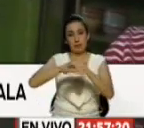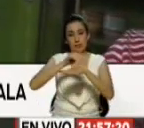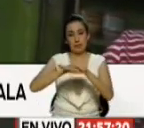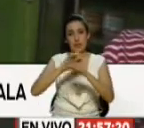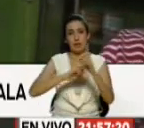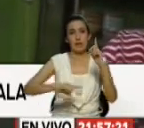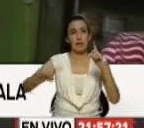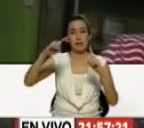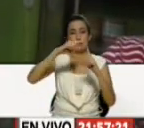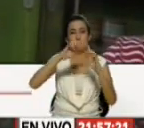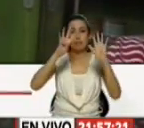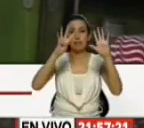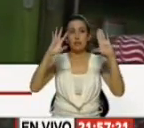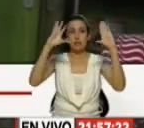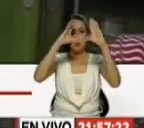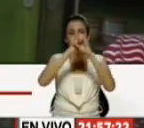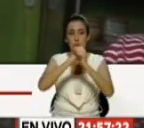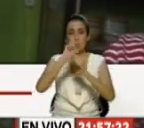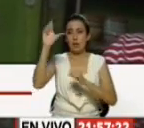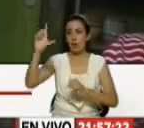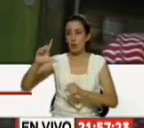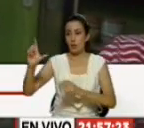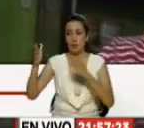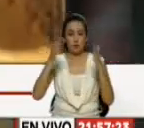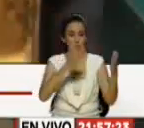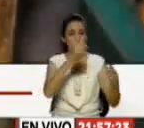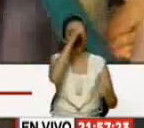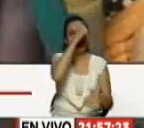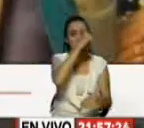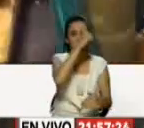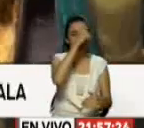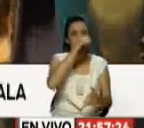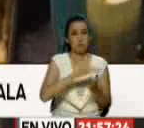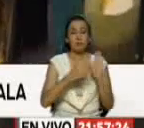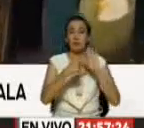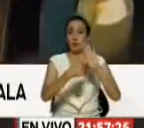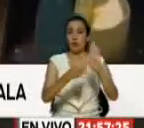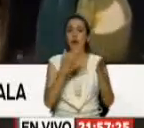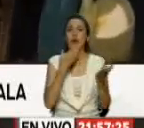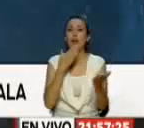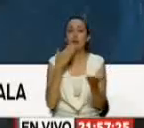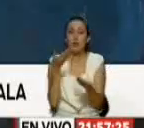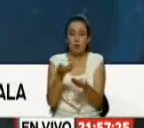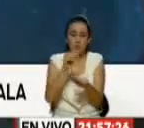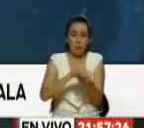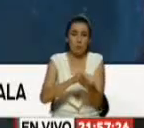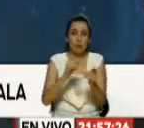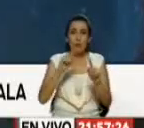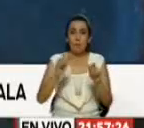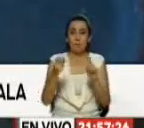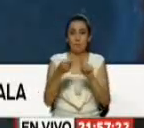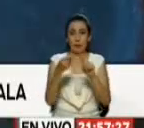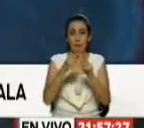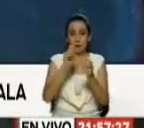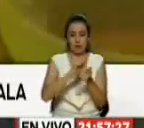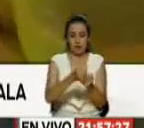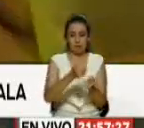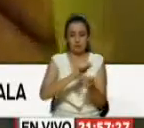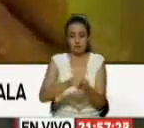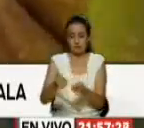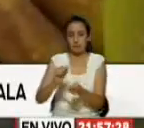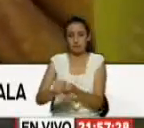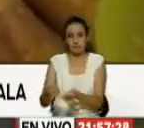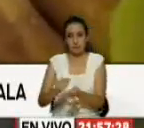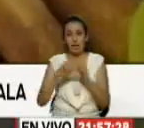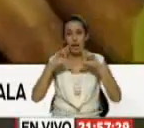las 9 de la noche, de lunes a domingo. Y nos muestra la preparación. Primero desgranar el choclo,